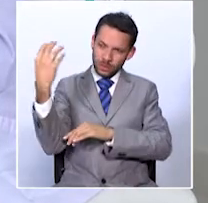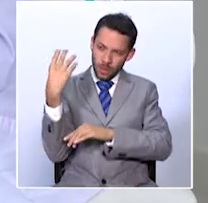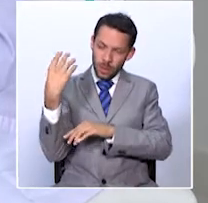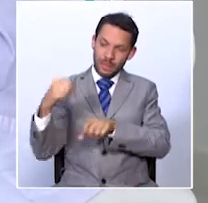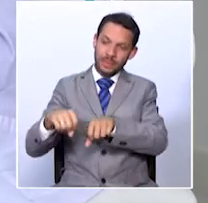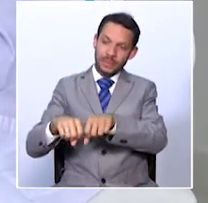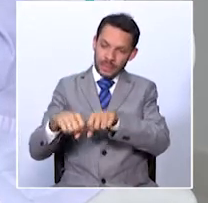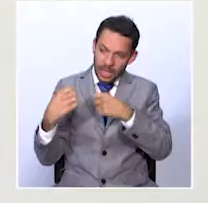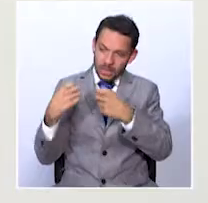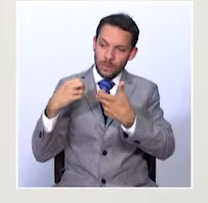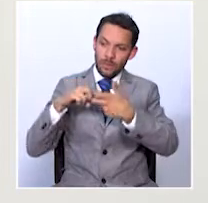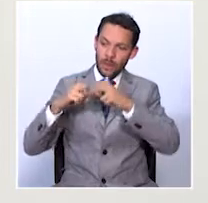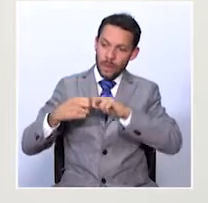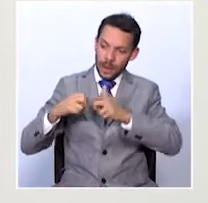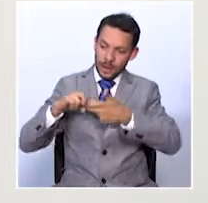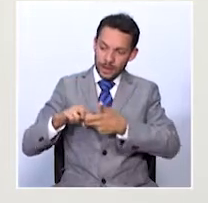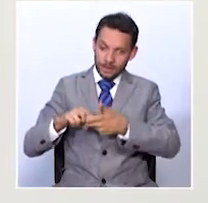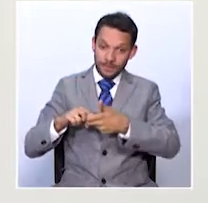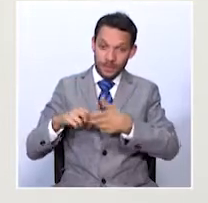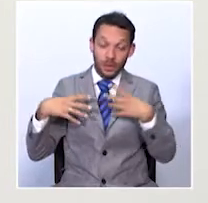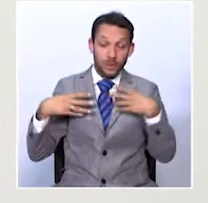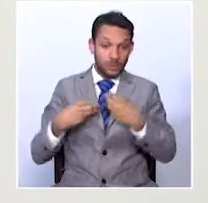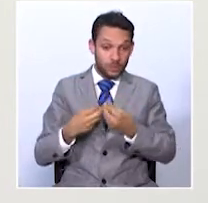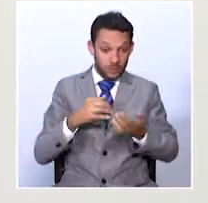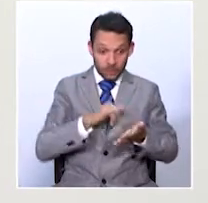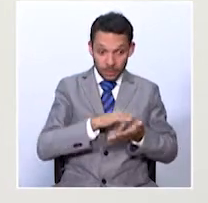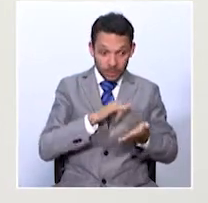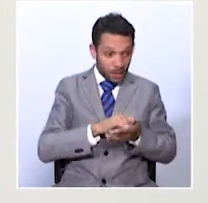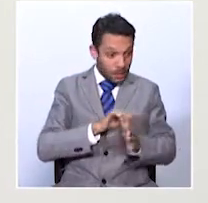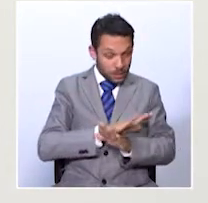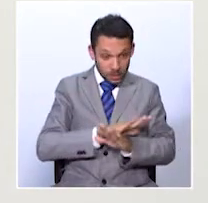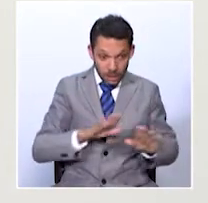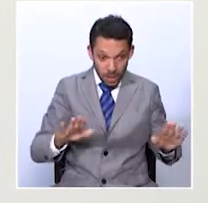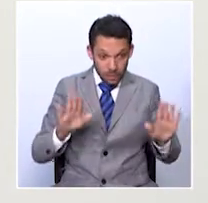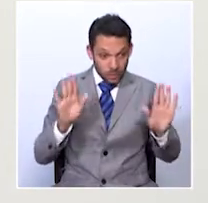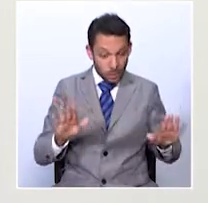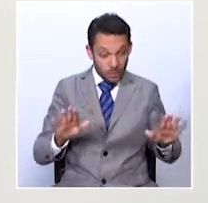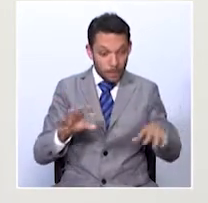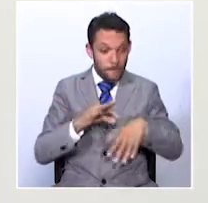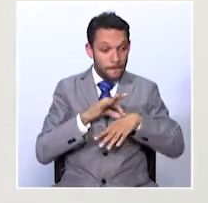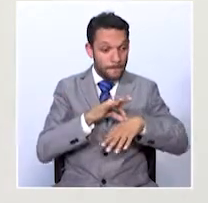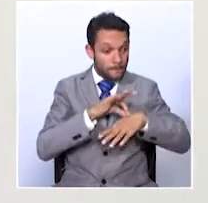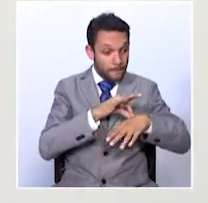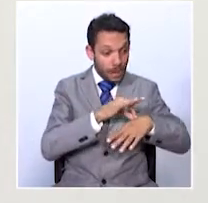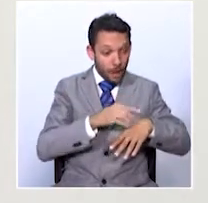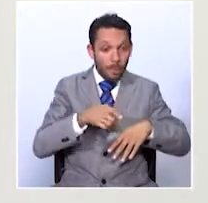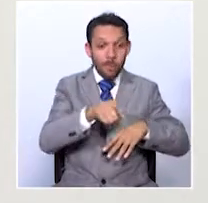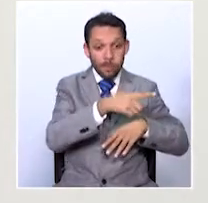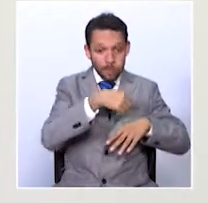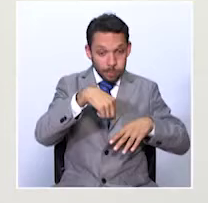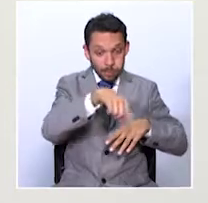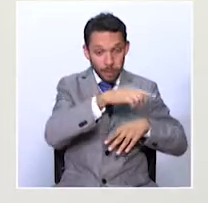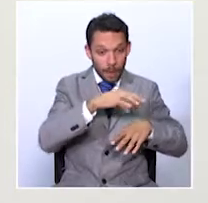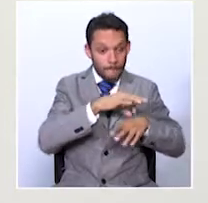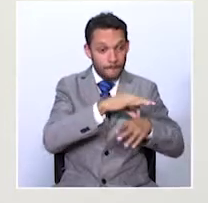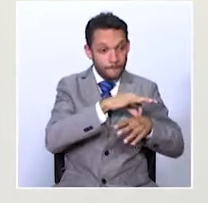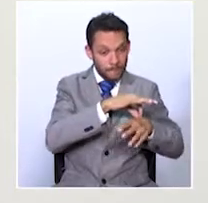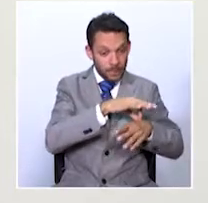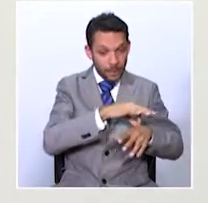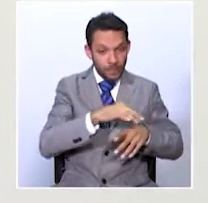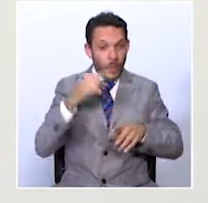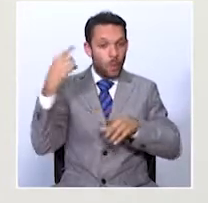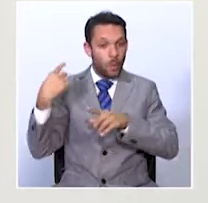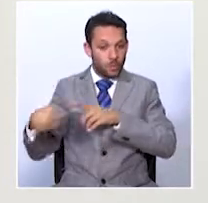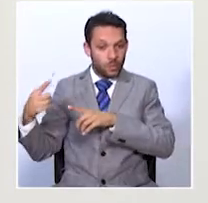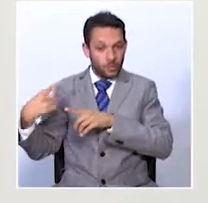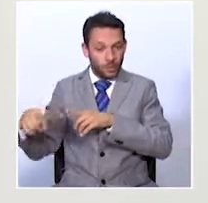causa muchos problemas. No quiere decir que nada más esté en las zonas expuestas, porque también estos cánceres dan en otras zonas, pero ya